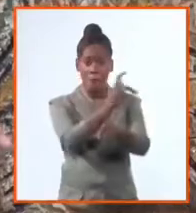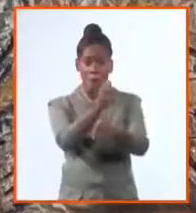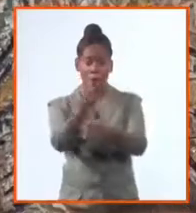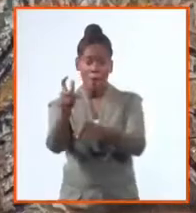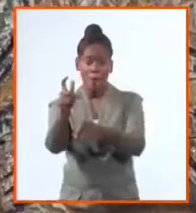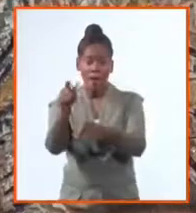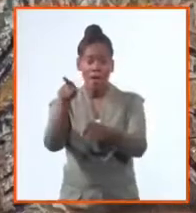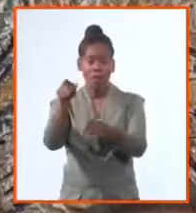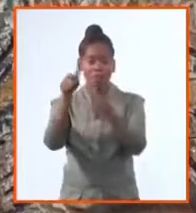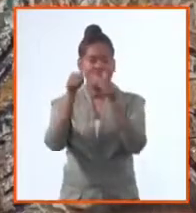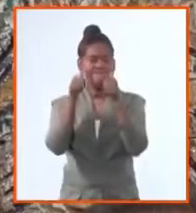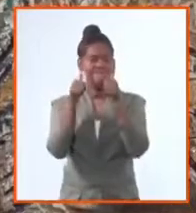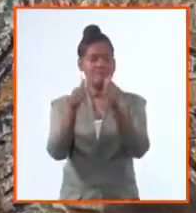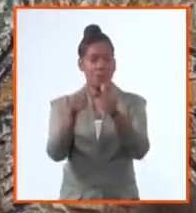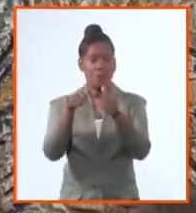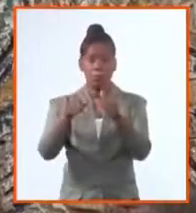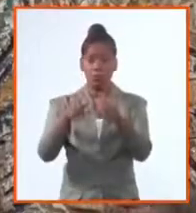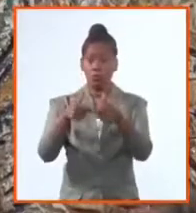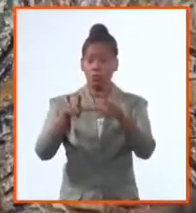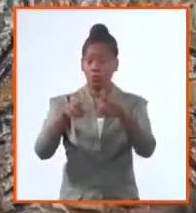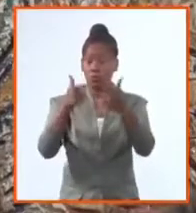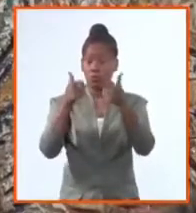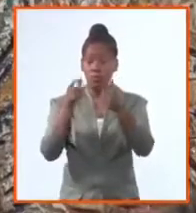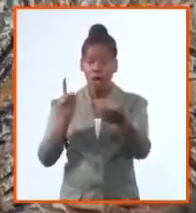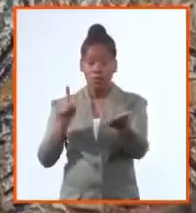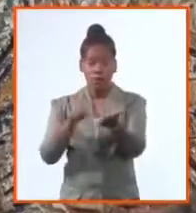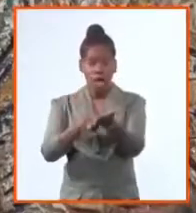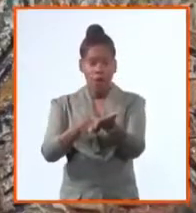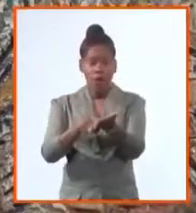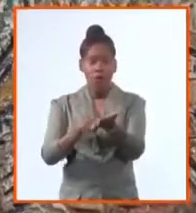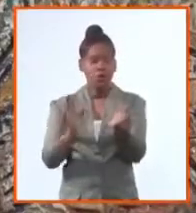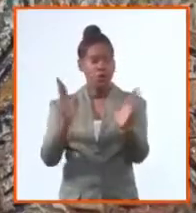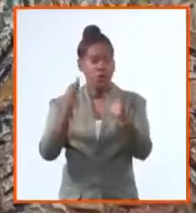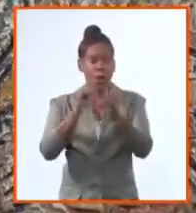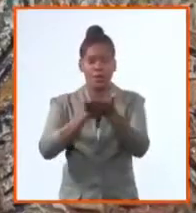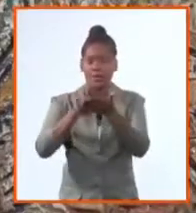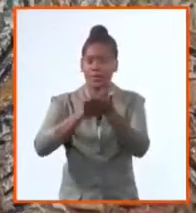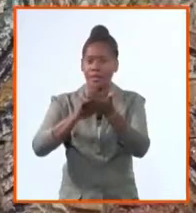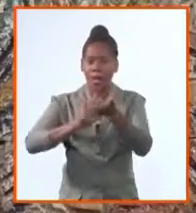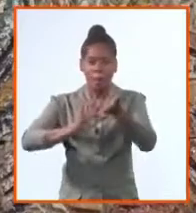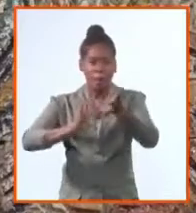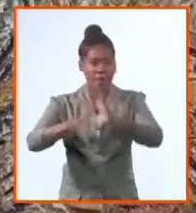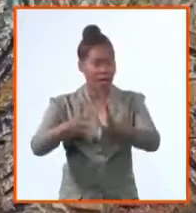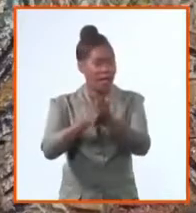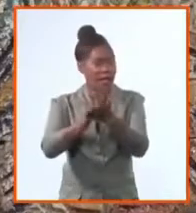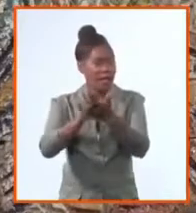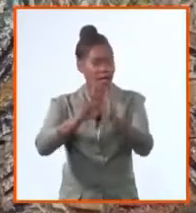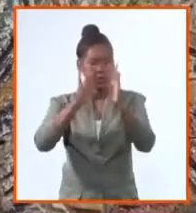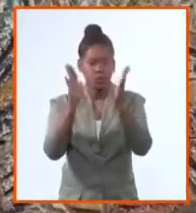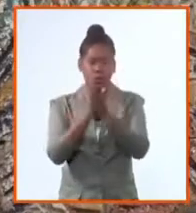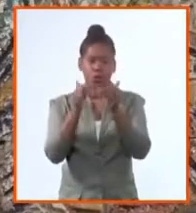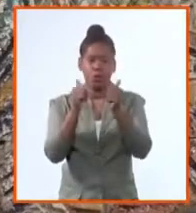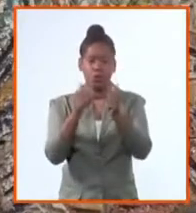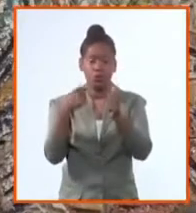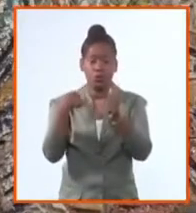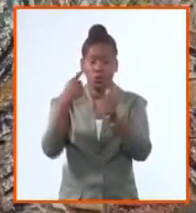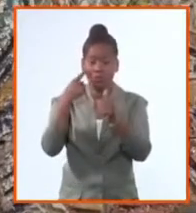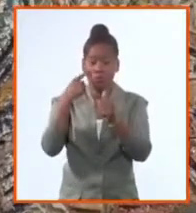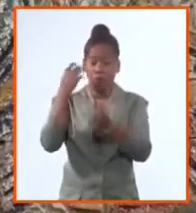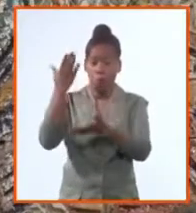se presentó esta semana, la estrategia de refuerzo, de la dosis de refuerzo. Entonces tiene que ver